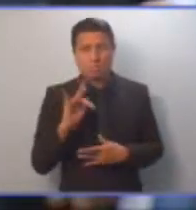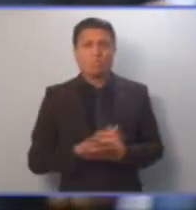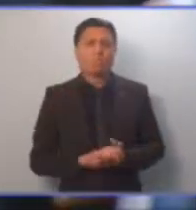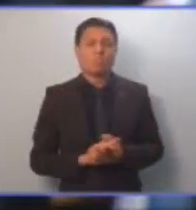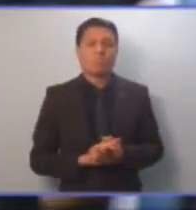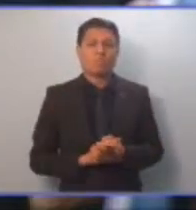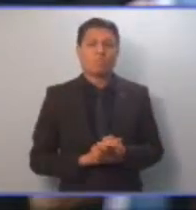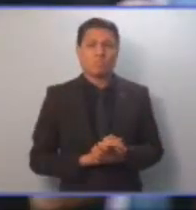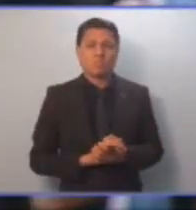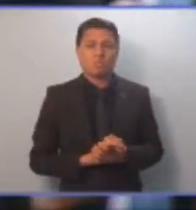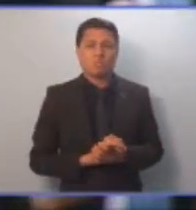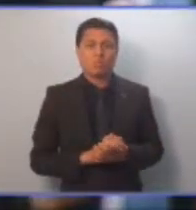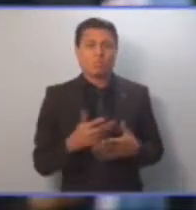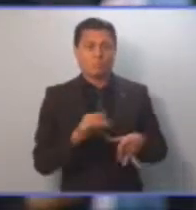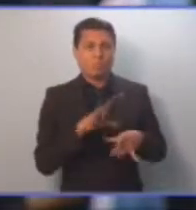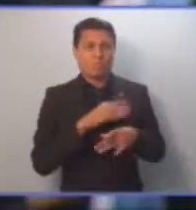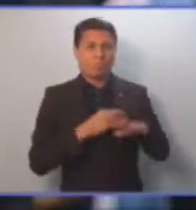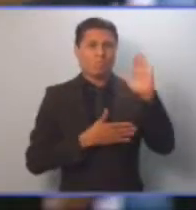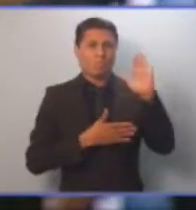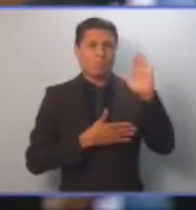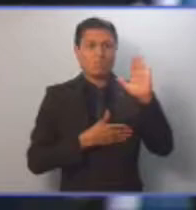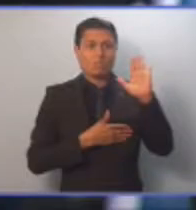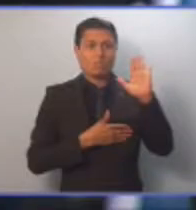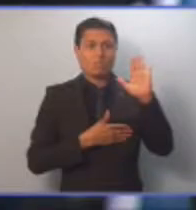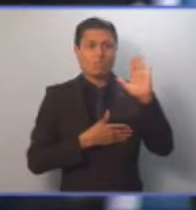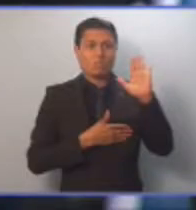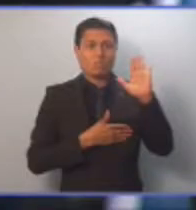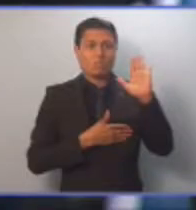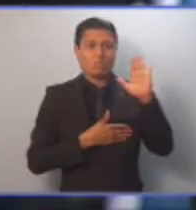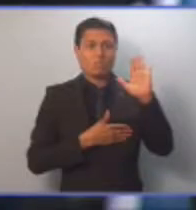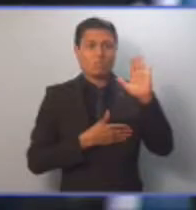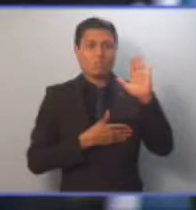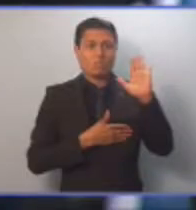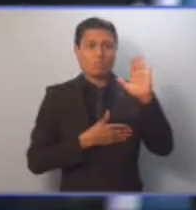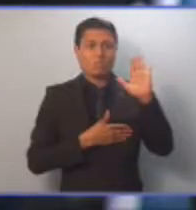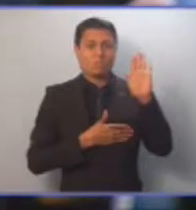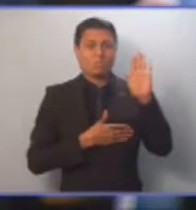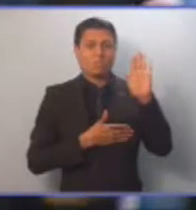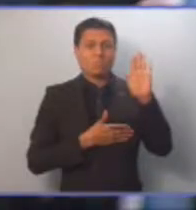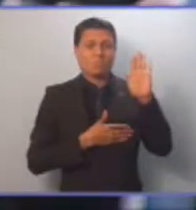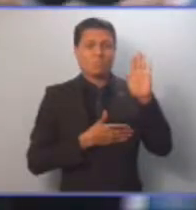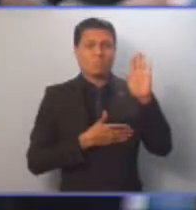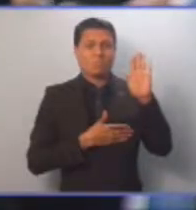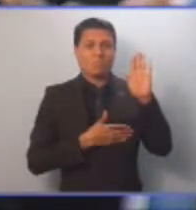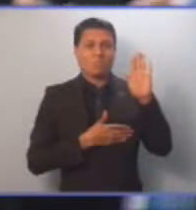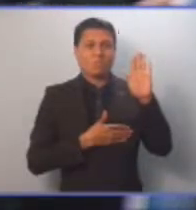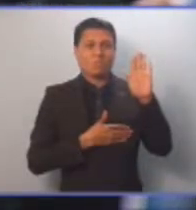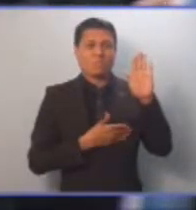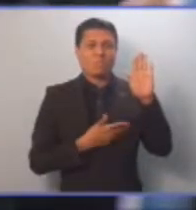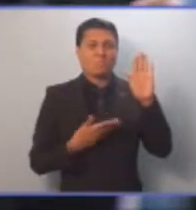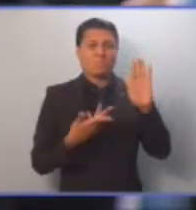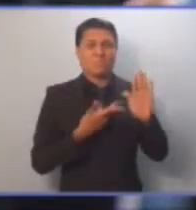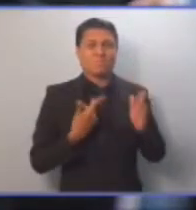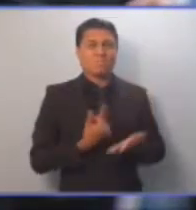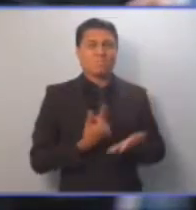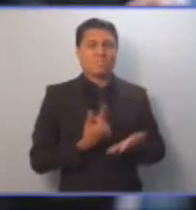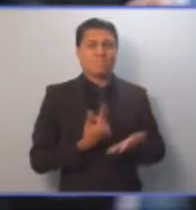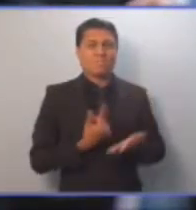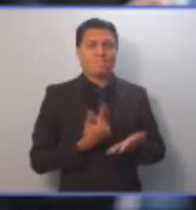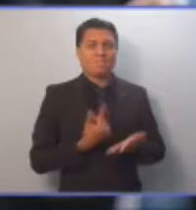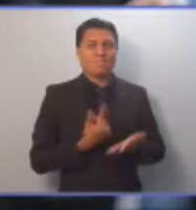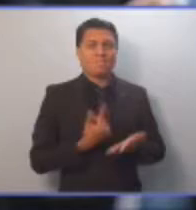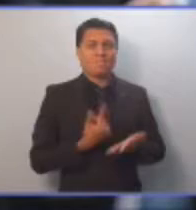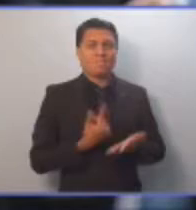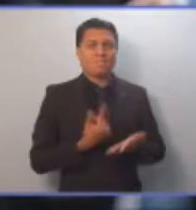de haber asumido el compromiso de concretar la atención en la unidad de geriatría en el Hospital